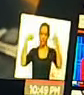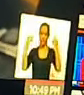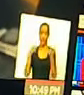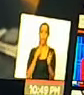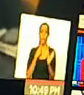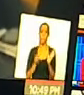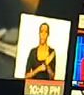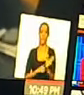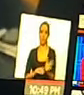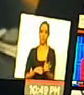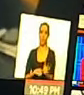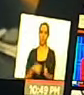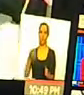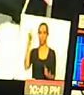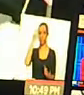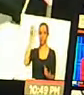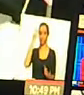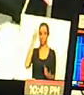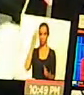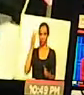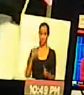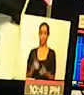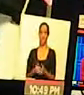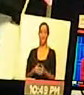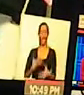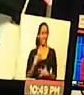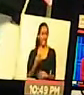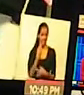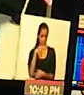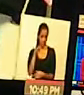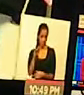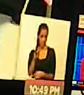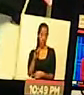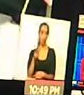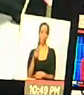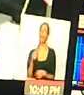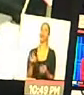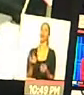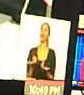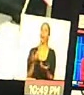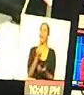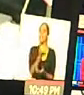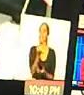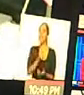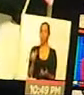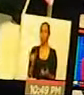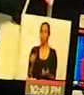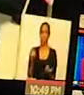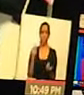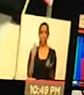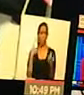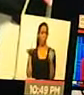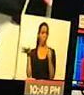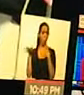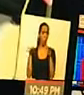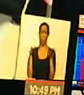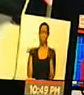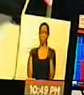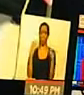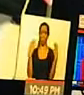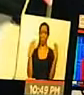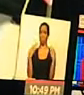montaje, como parece ser. Es interesante ver que hay una buena cantidad de personas que no se lo creyeron. Hay una buena cantidad de personas que